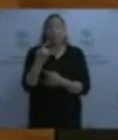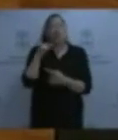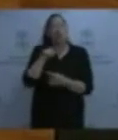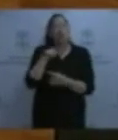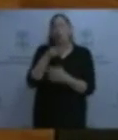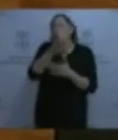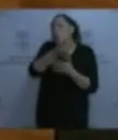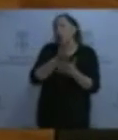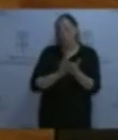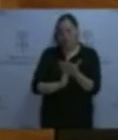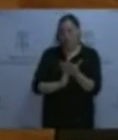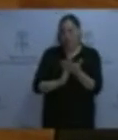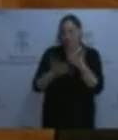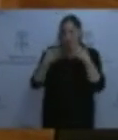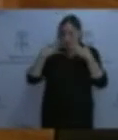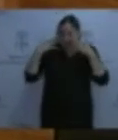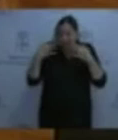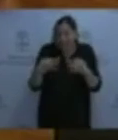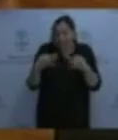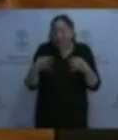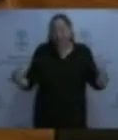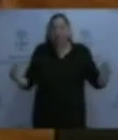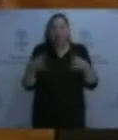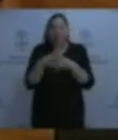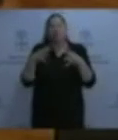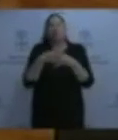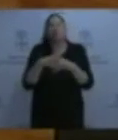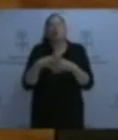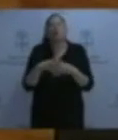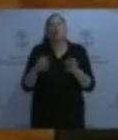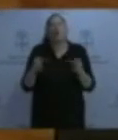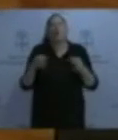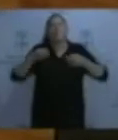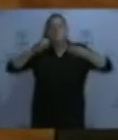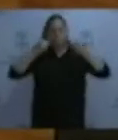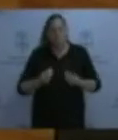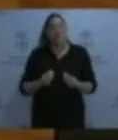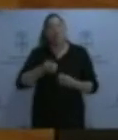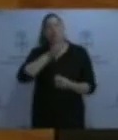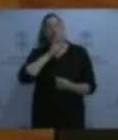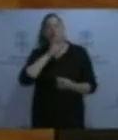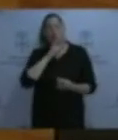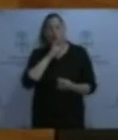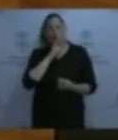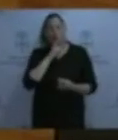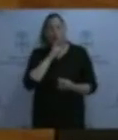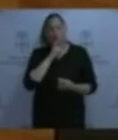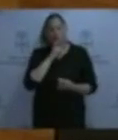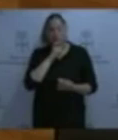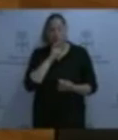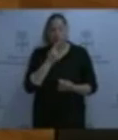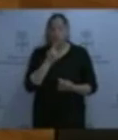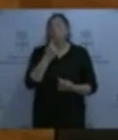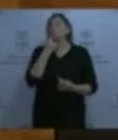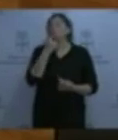¿no? La cuestión es cómo afianzar la estructura. En las dos intervenciones previas, fijo o puso de